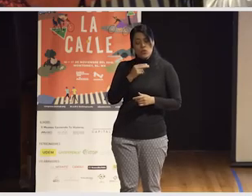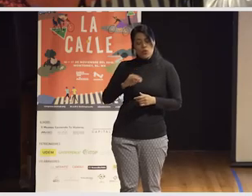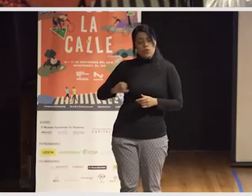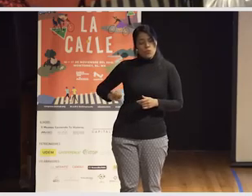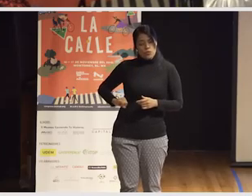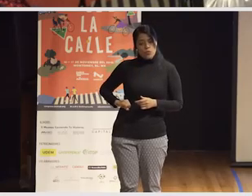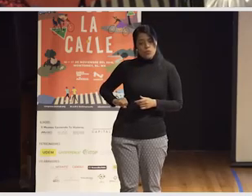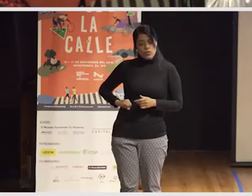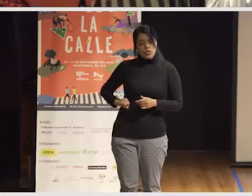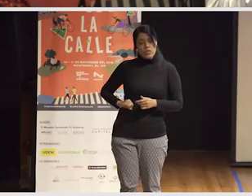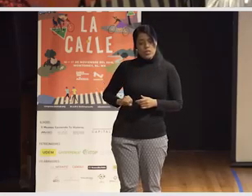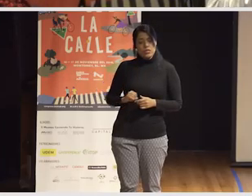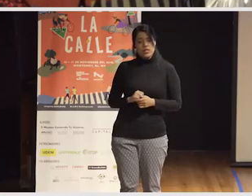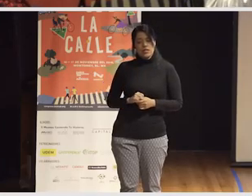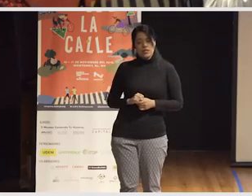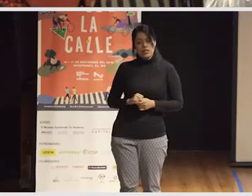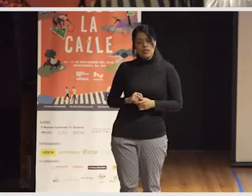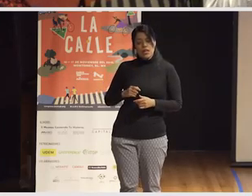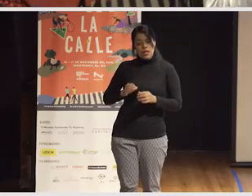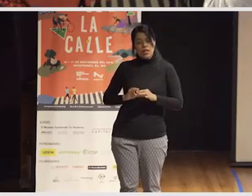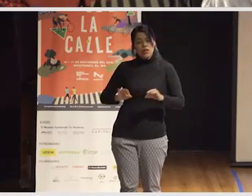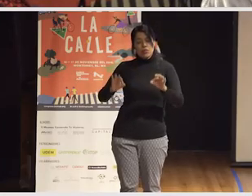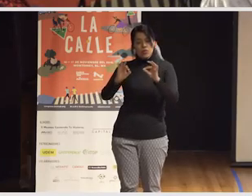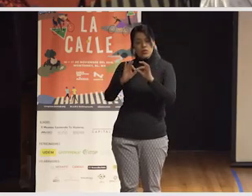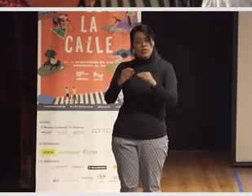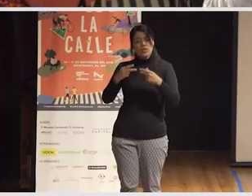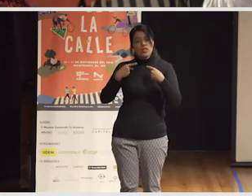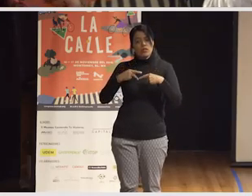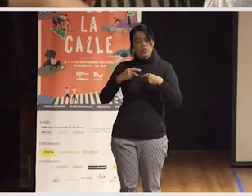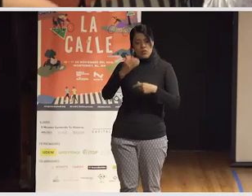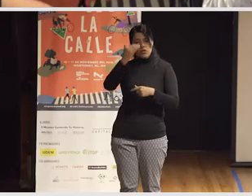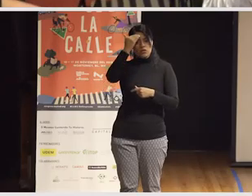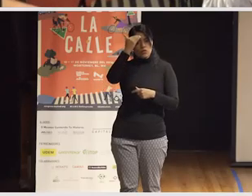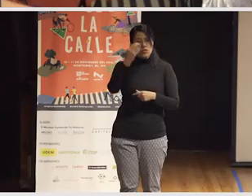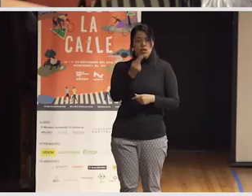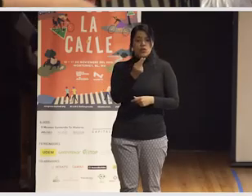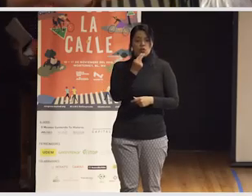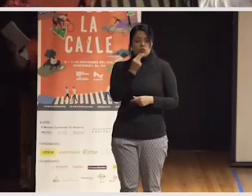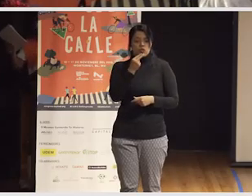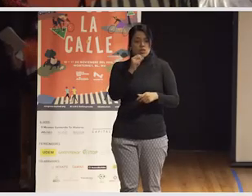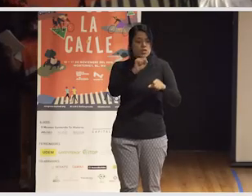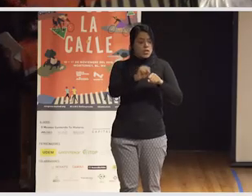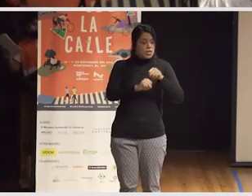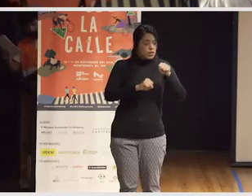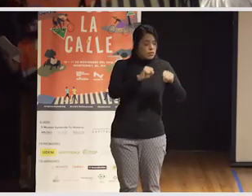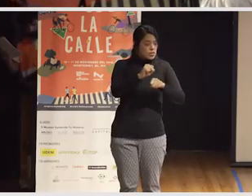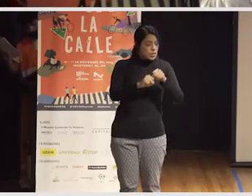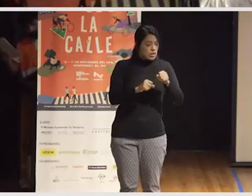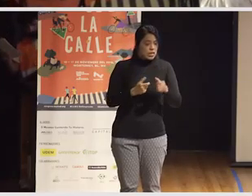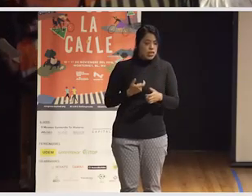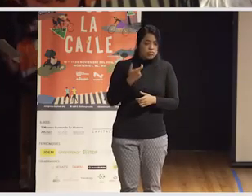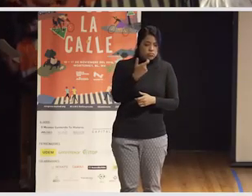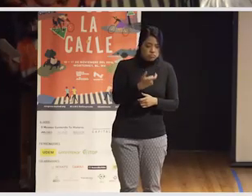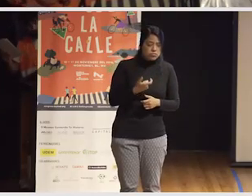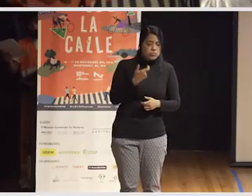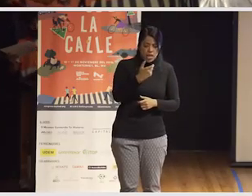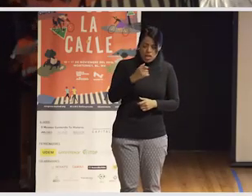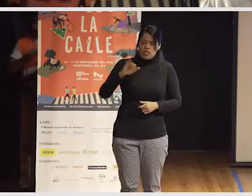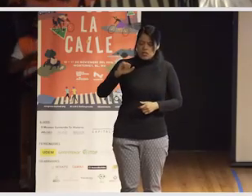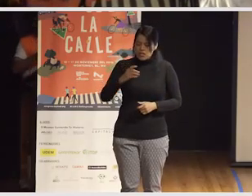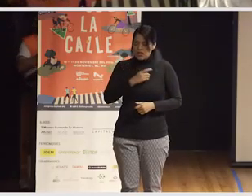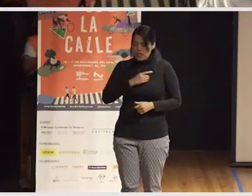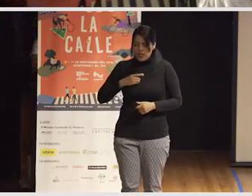siga transformando e impulsar el uso de la bicicleta ha coincidido o sea no nada más se tiene que ver con los incentivos se tiene que